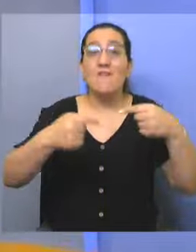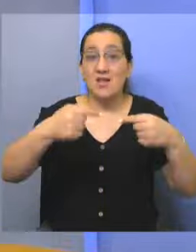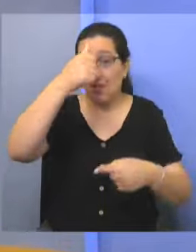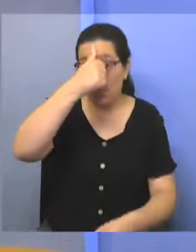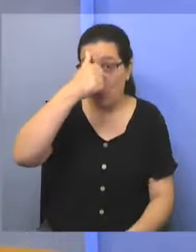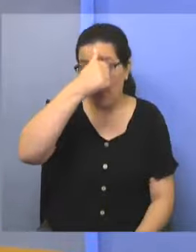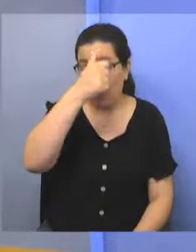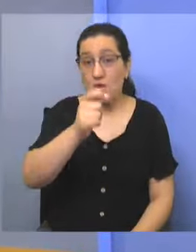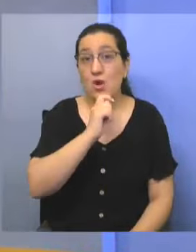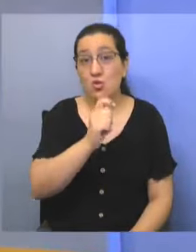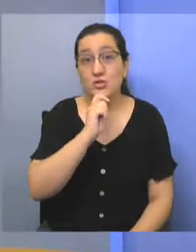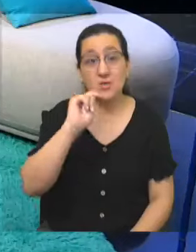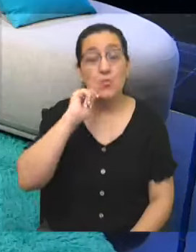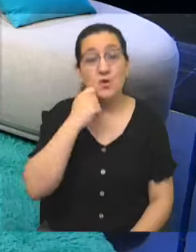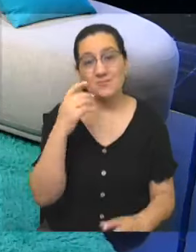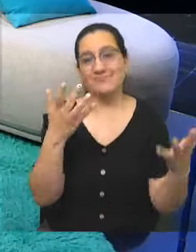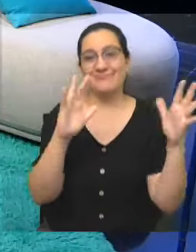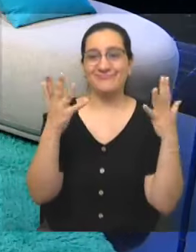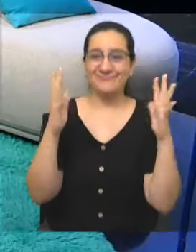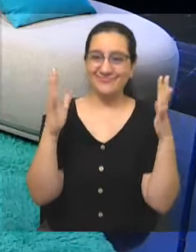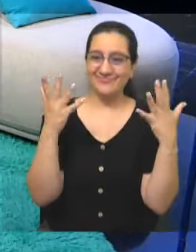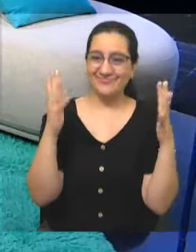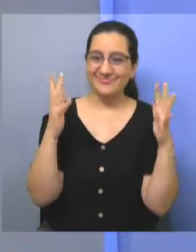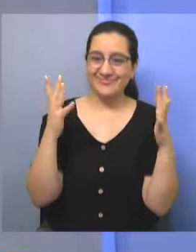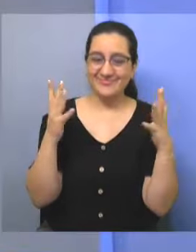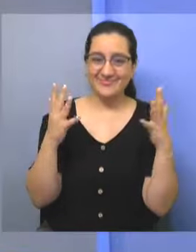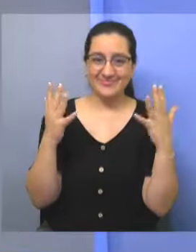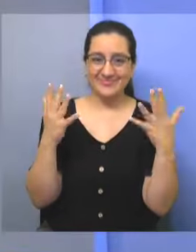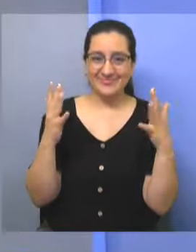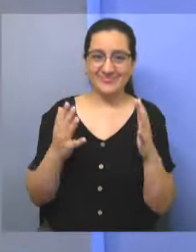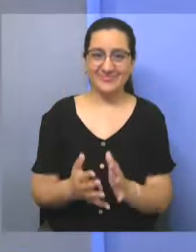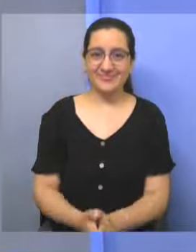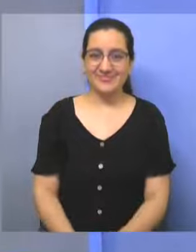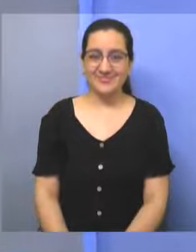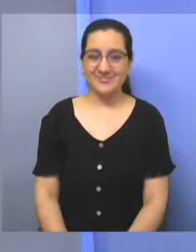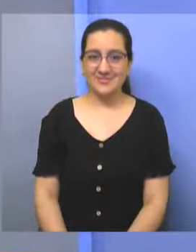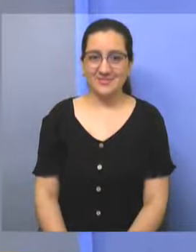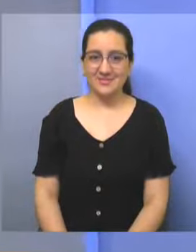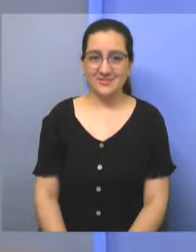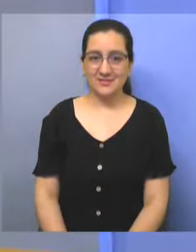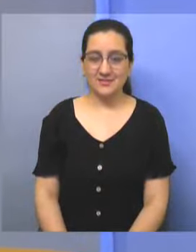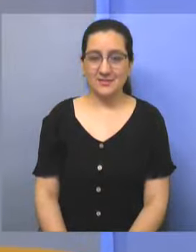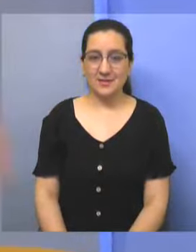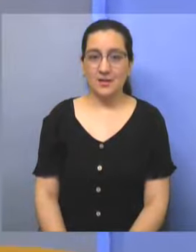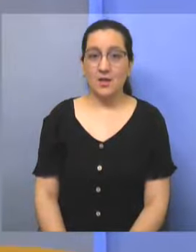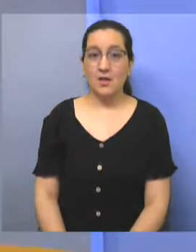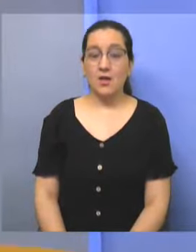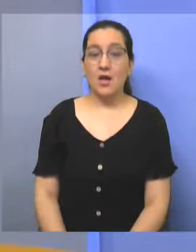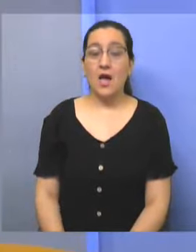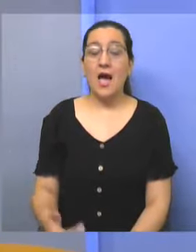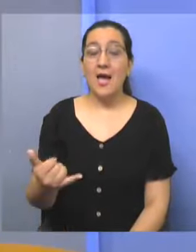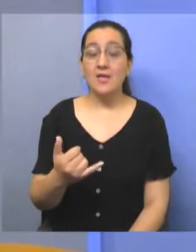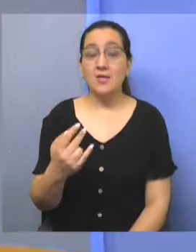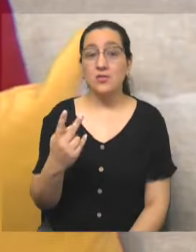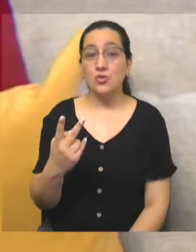claro. Una noticia muy linda, aplauso, medalla. Sí. Y eso para nuestra compañera que va a estar siendo uno de los moderadores, son dos moderadores. Sí,